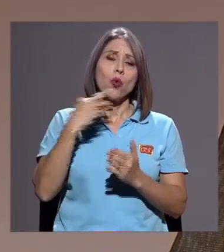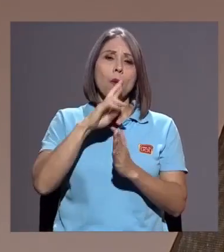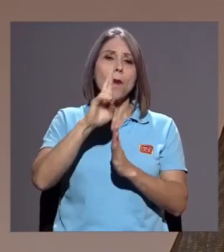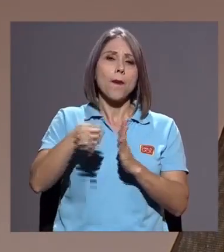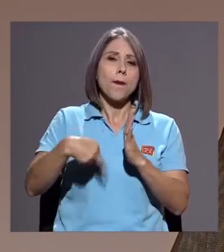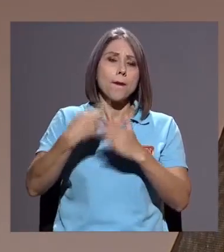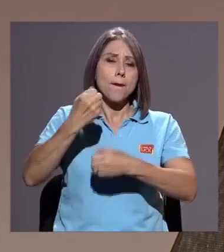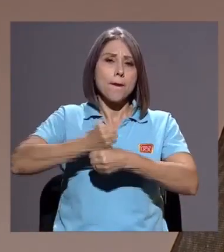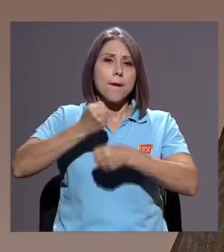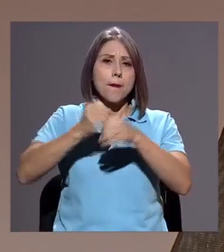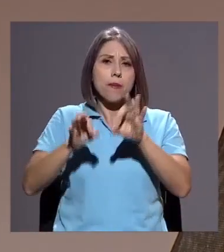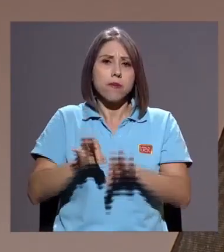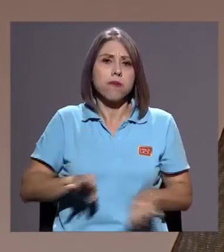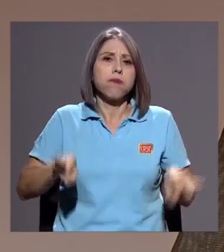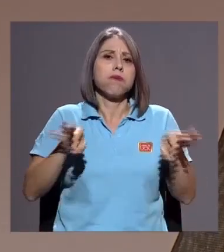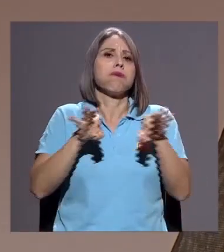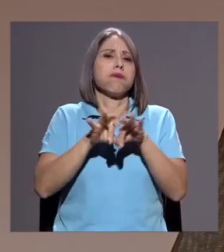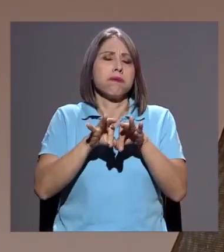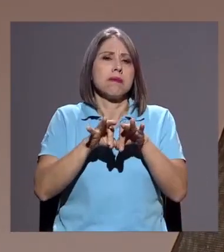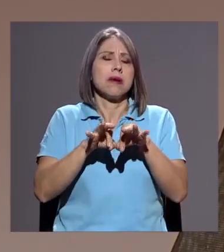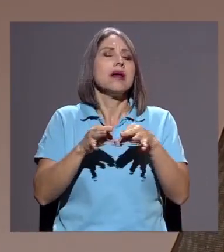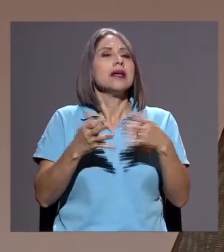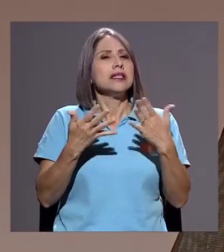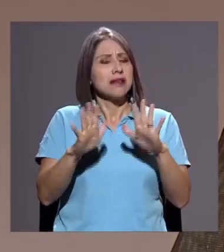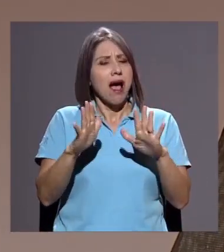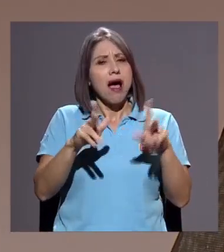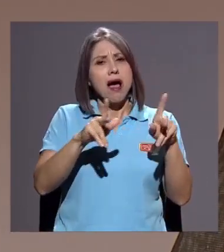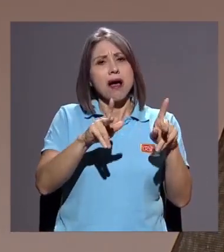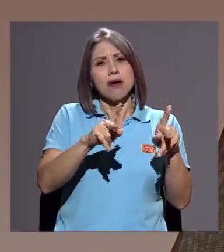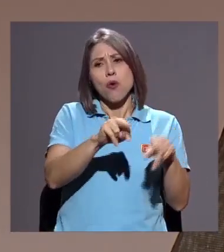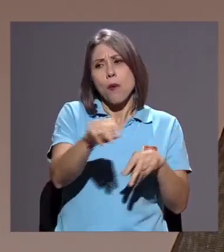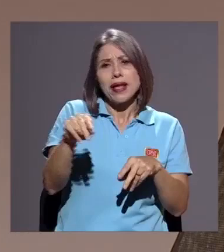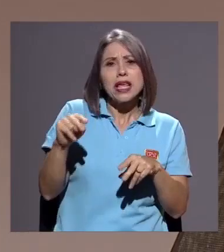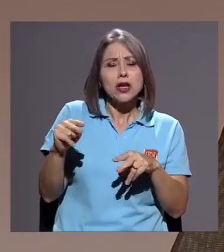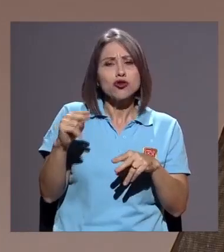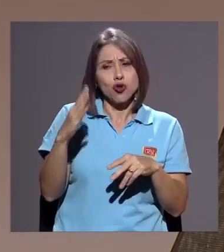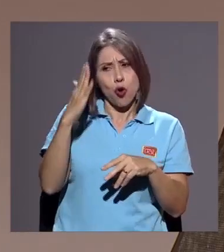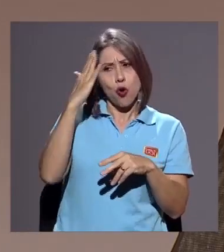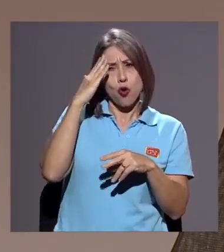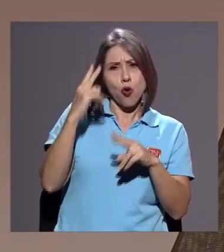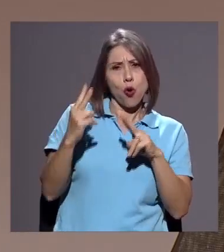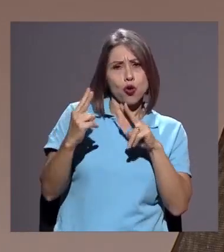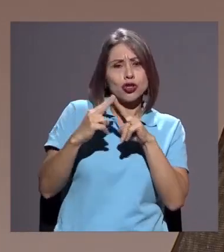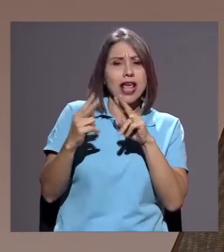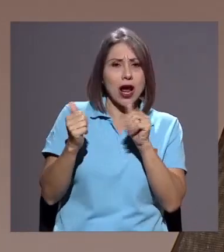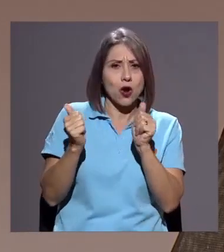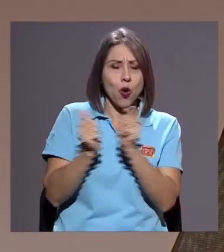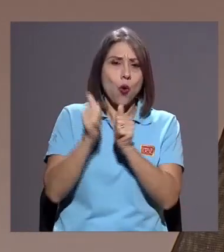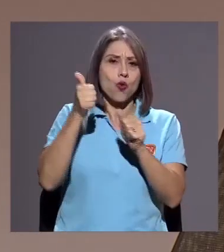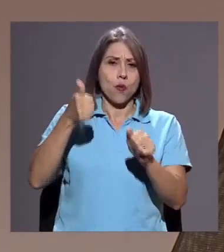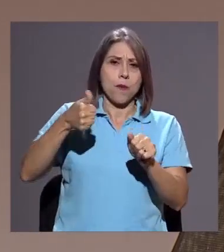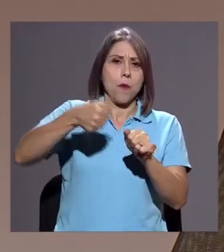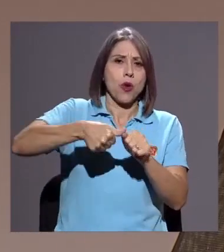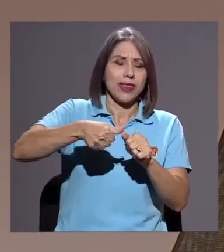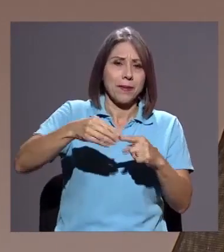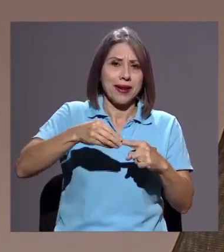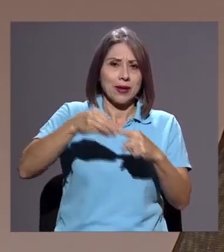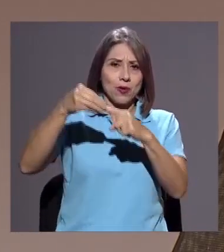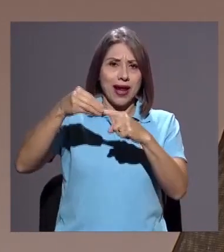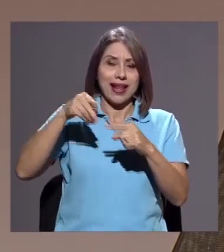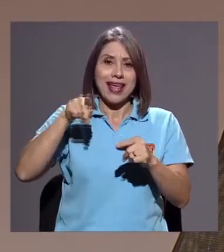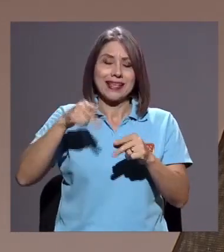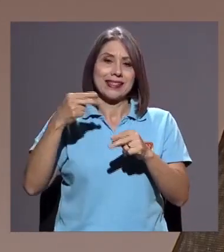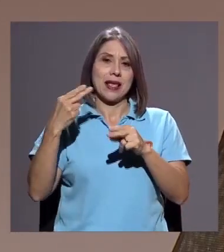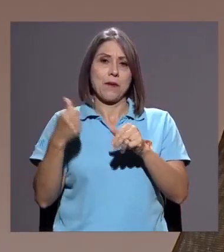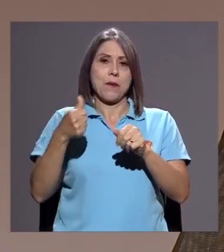incluso era conocido por los compañeros con un mote particular y ese mote particular